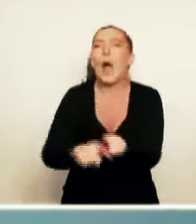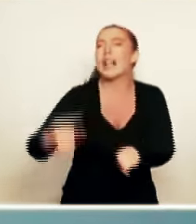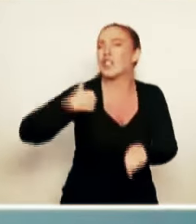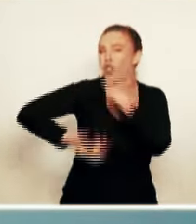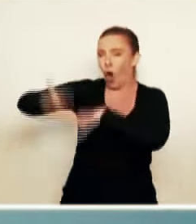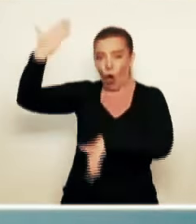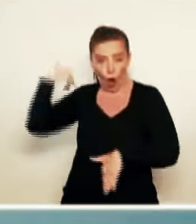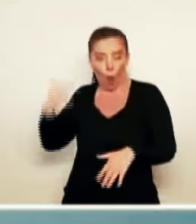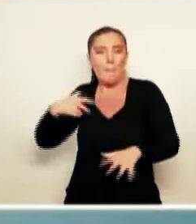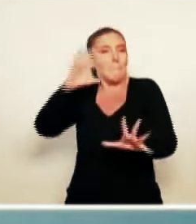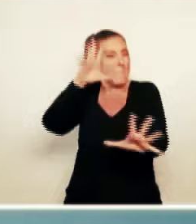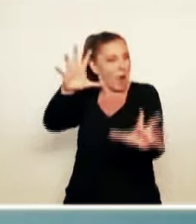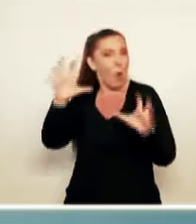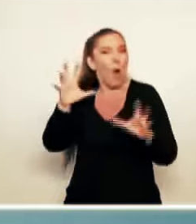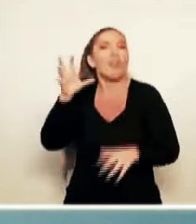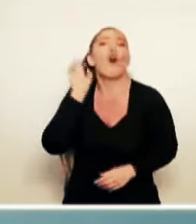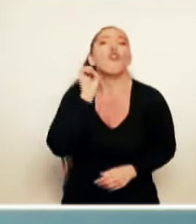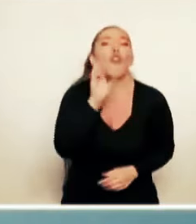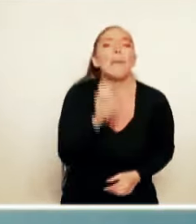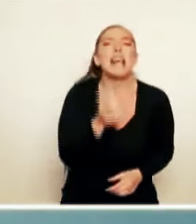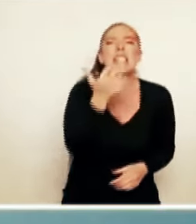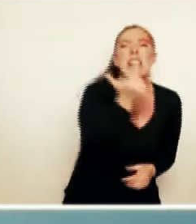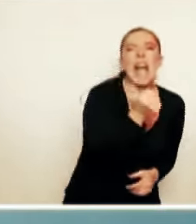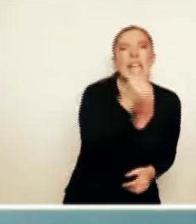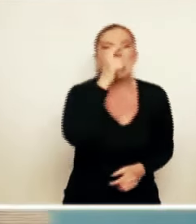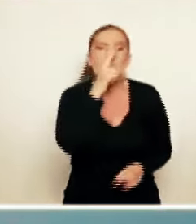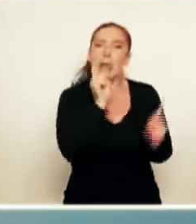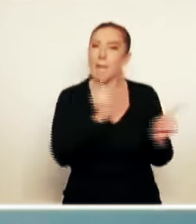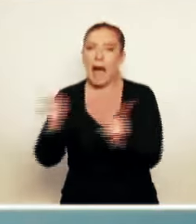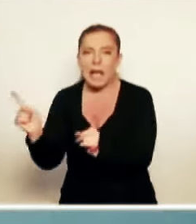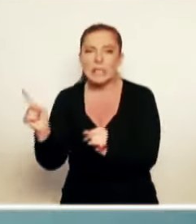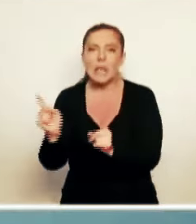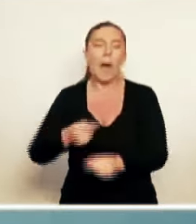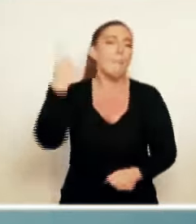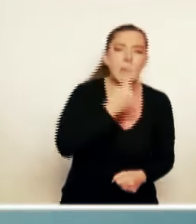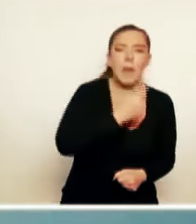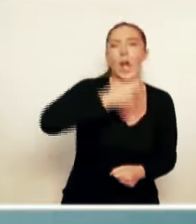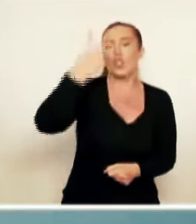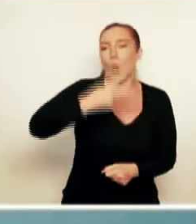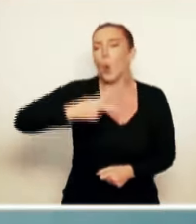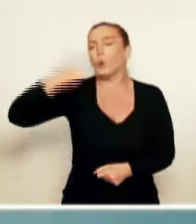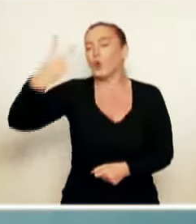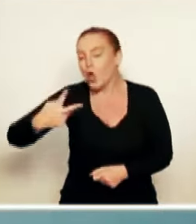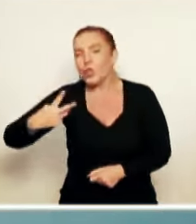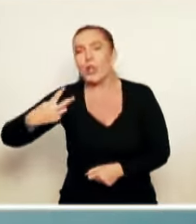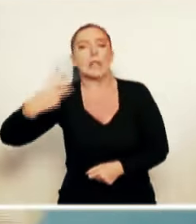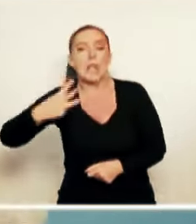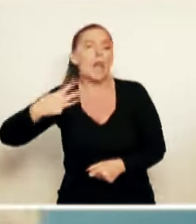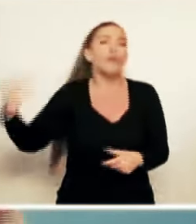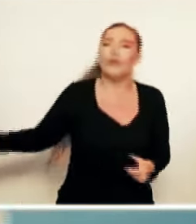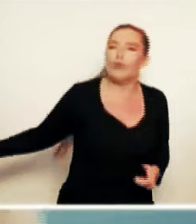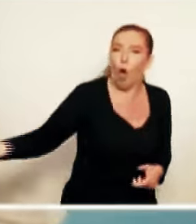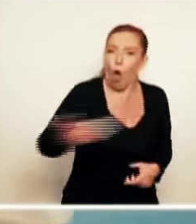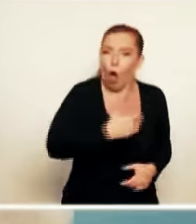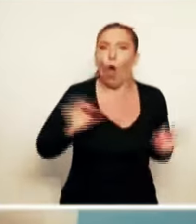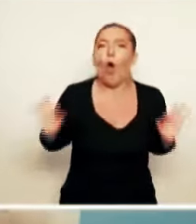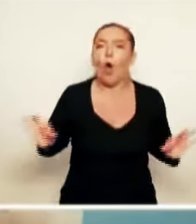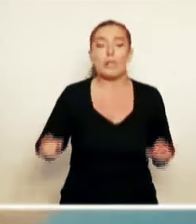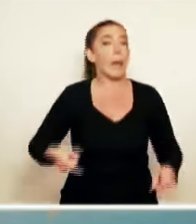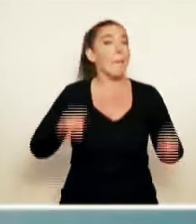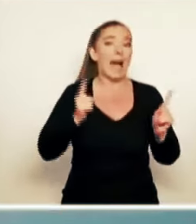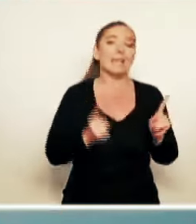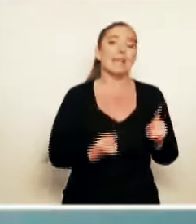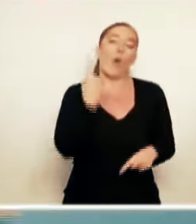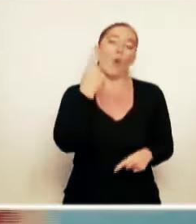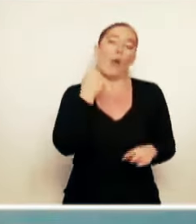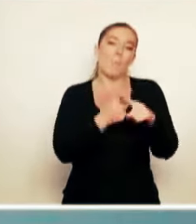me acuerdo de los nombres de las 6, 7 maestras que tuve, las de primer grado, primero superior, segundo, de todas. Tenía una maestra por